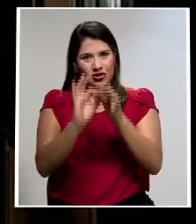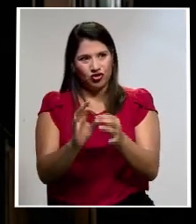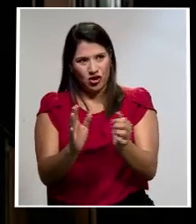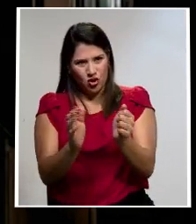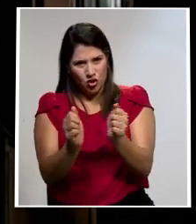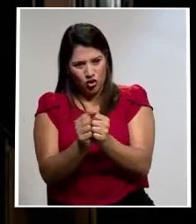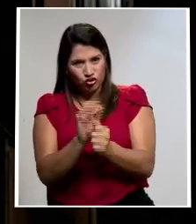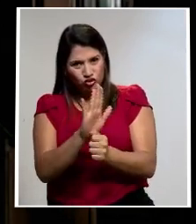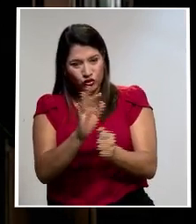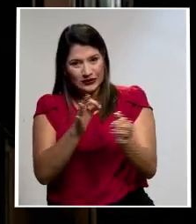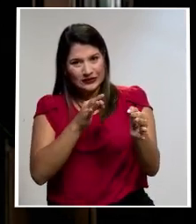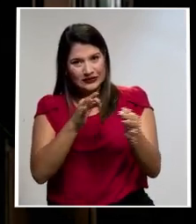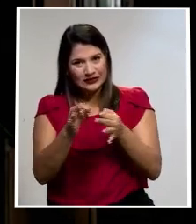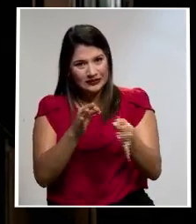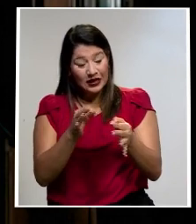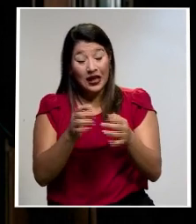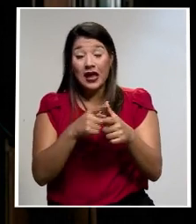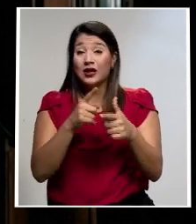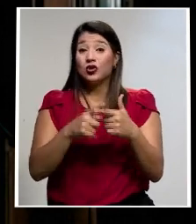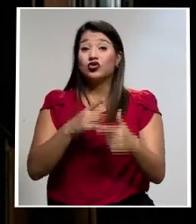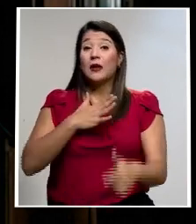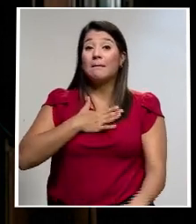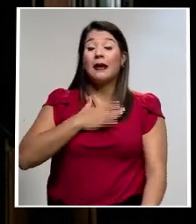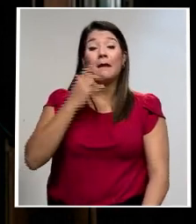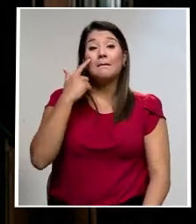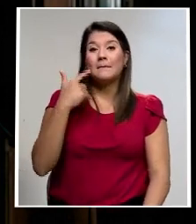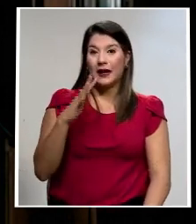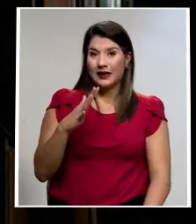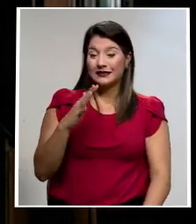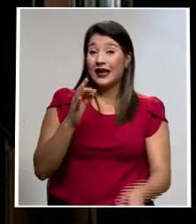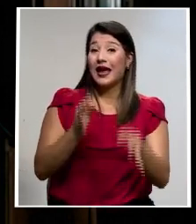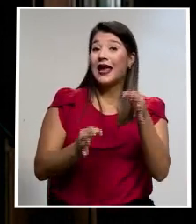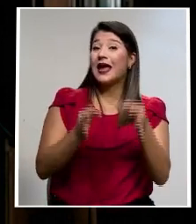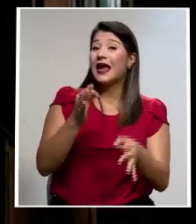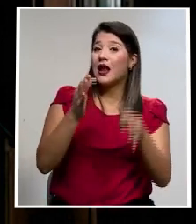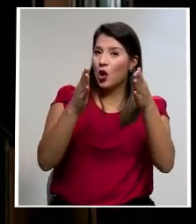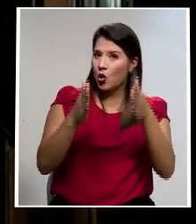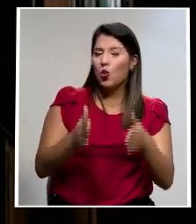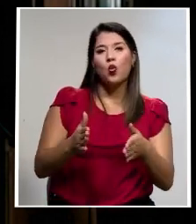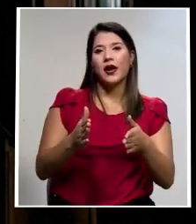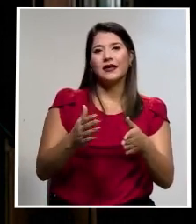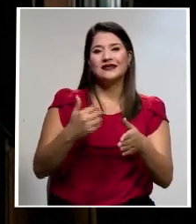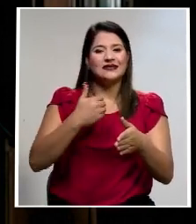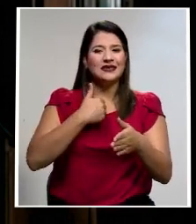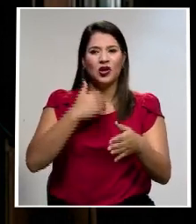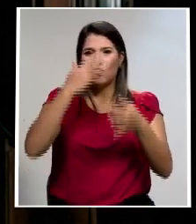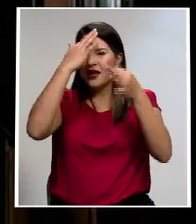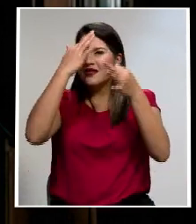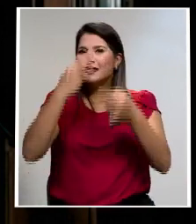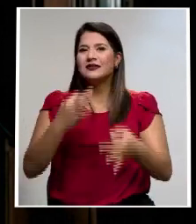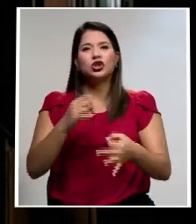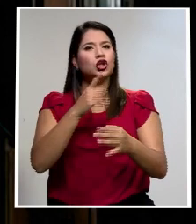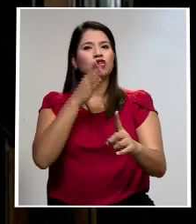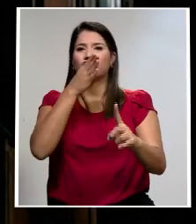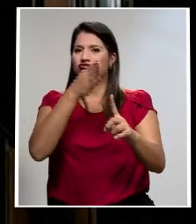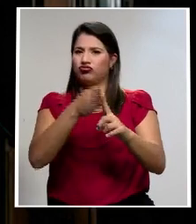a sus expresiones. Y me parece que aquí el juez incurre claramente en una decisión arbitraria, en una decisión